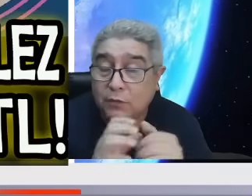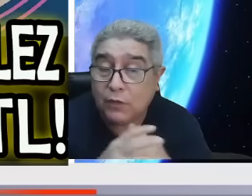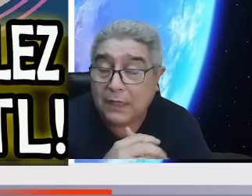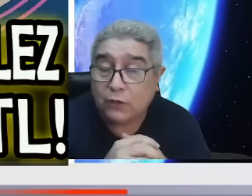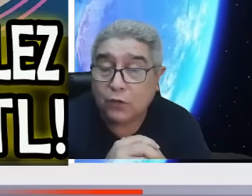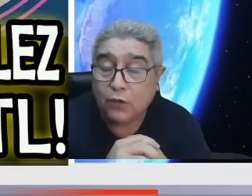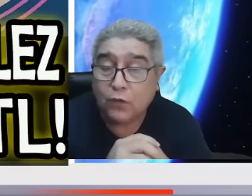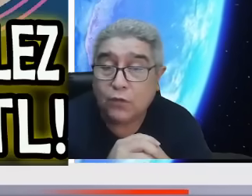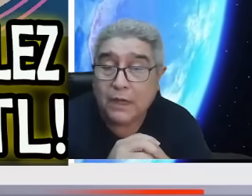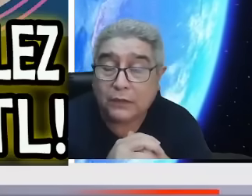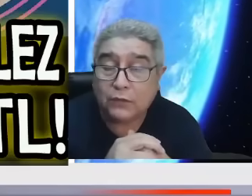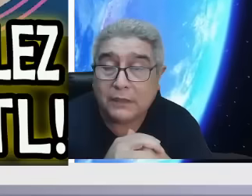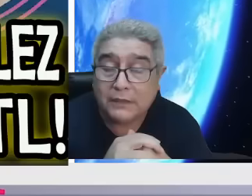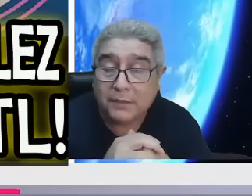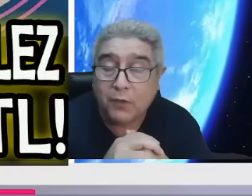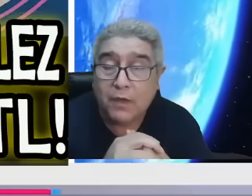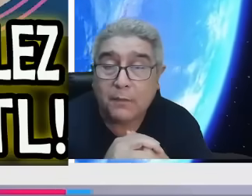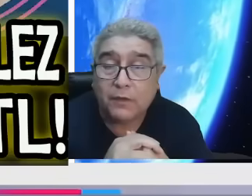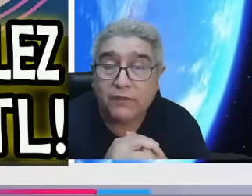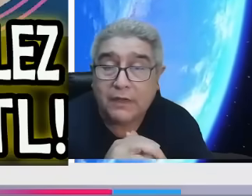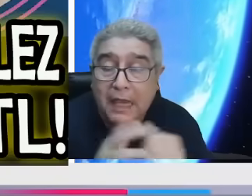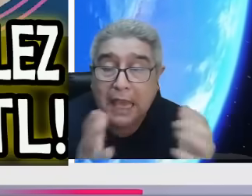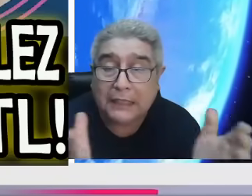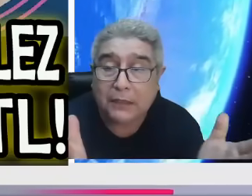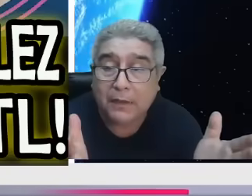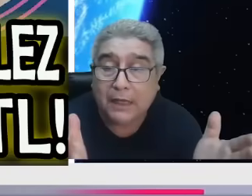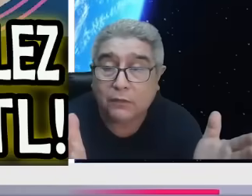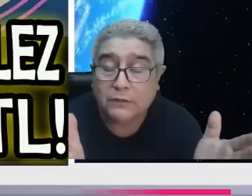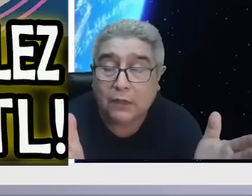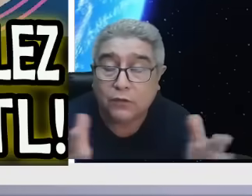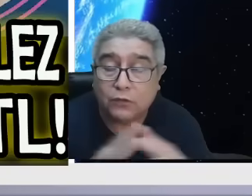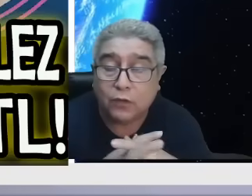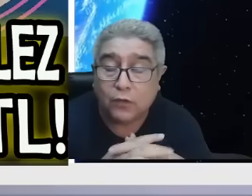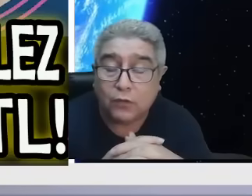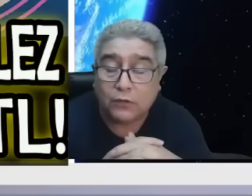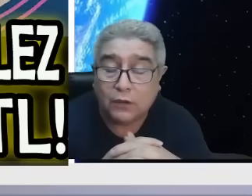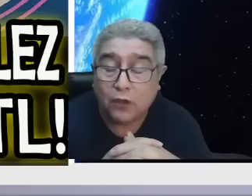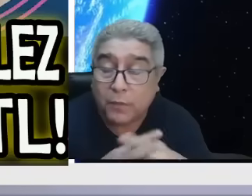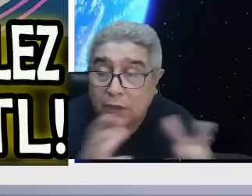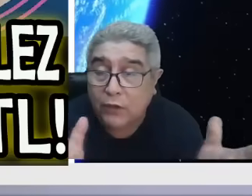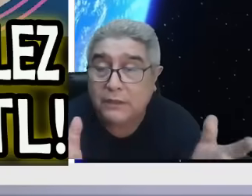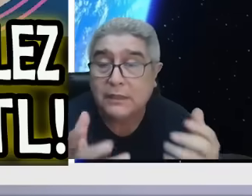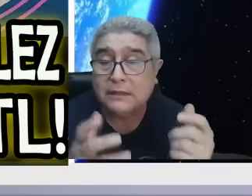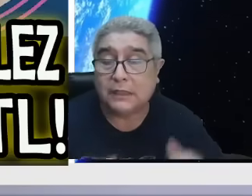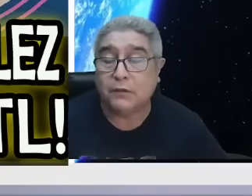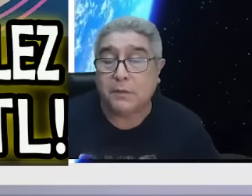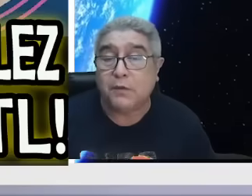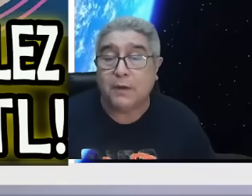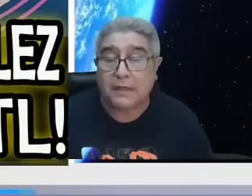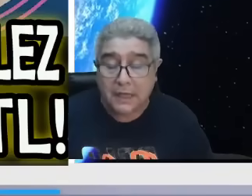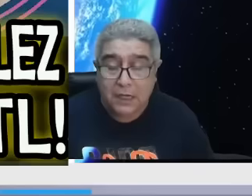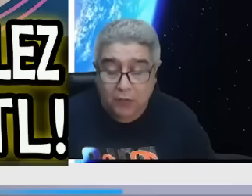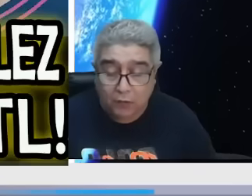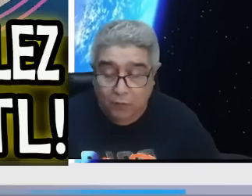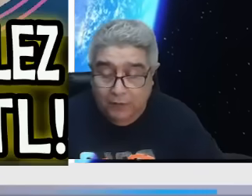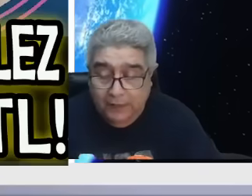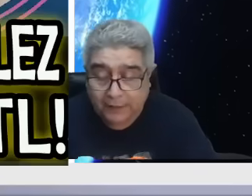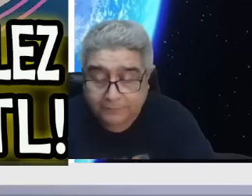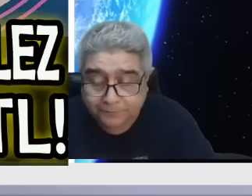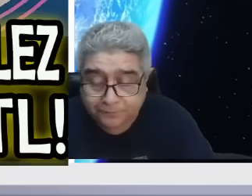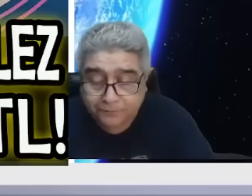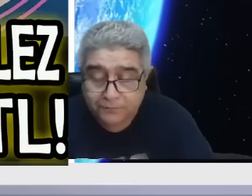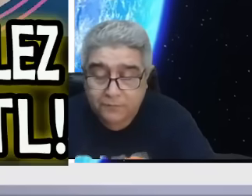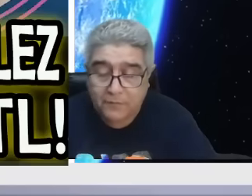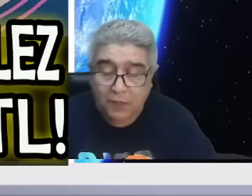disimulando o simulando un acto de ese tipo. Pero en fin, aquí ve usted los dos opiniones, tanto el primero Ibarra como el